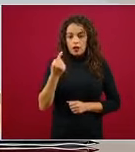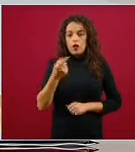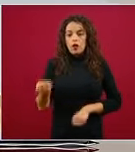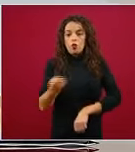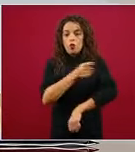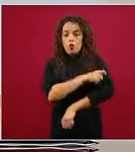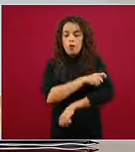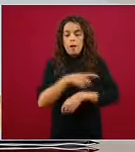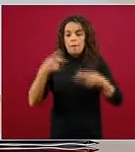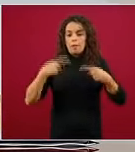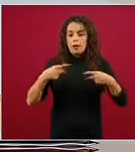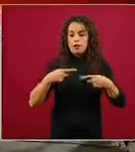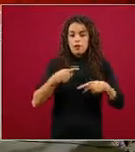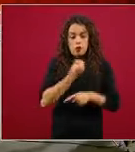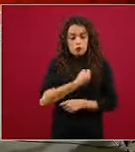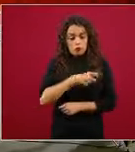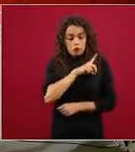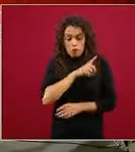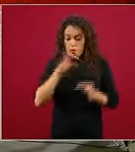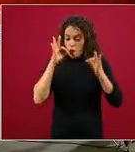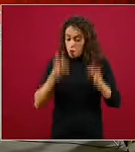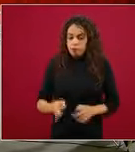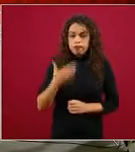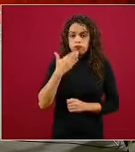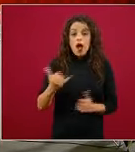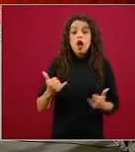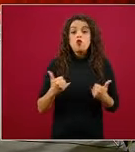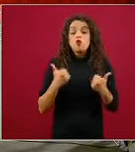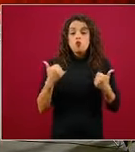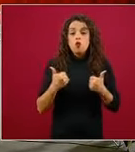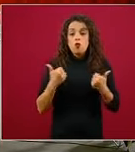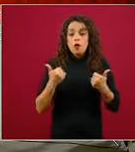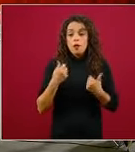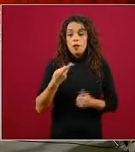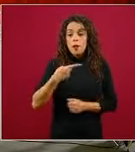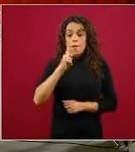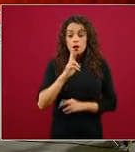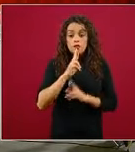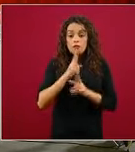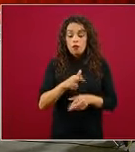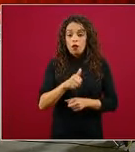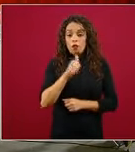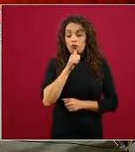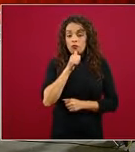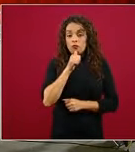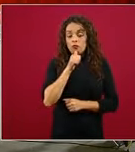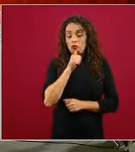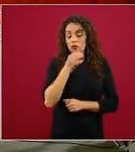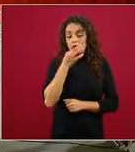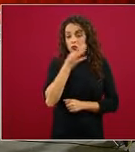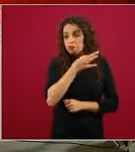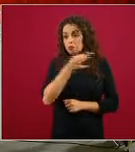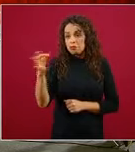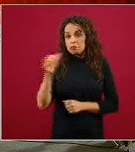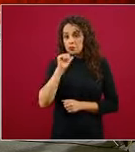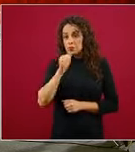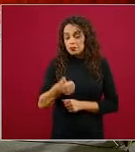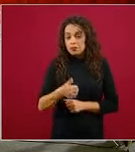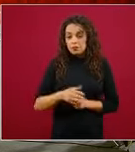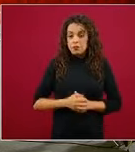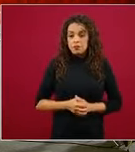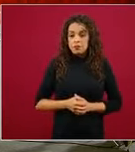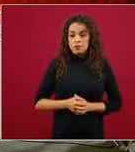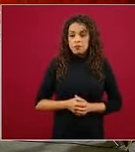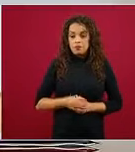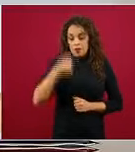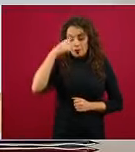Se abrió, pero todavía los resultados no se han puesto por ninguna de ellas en